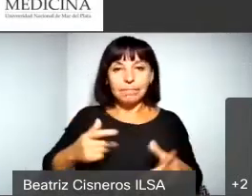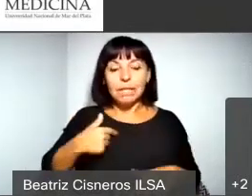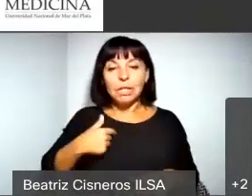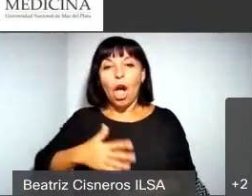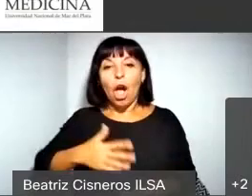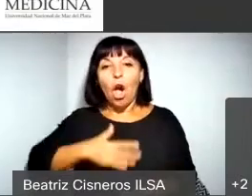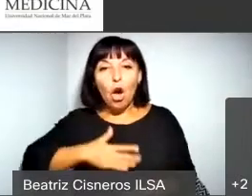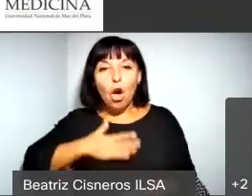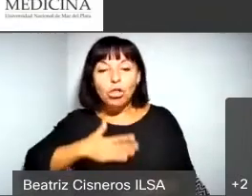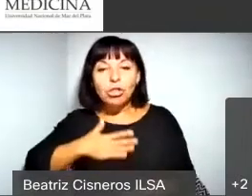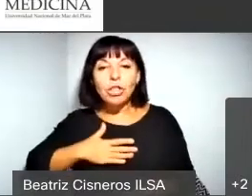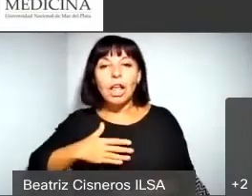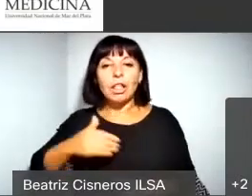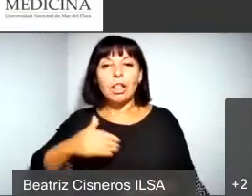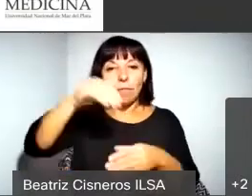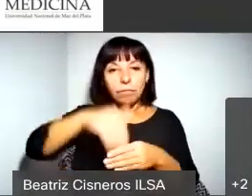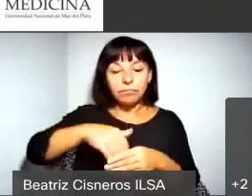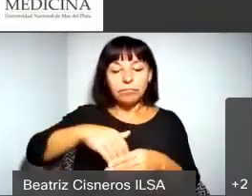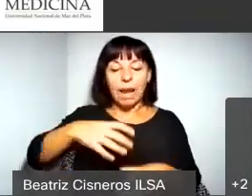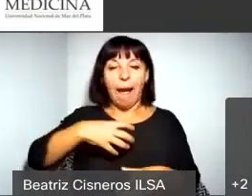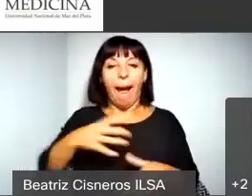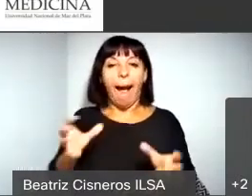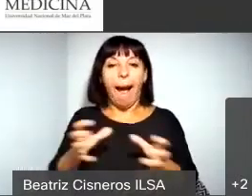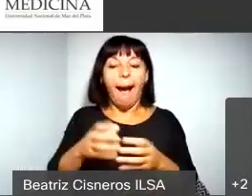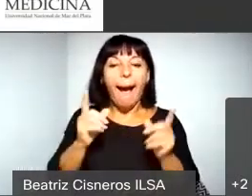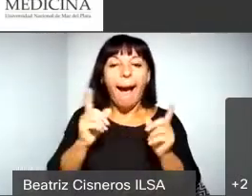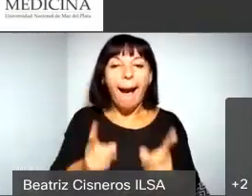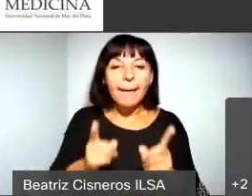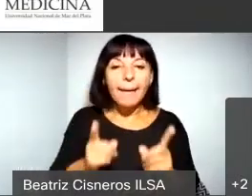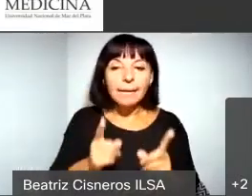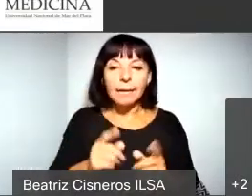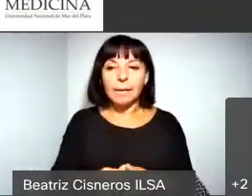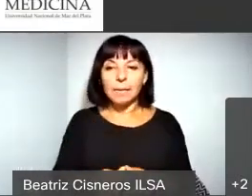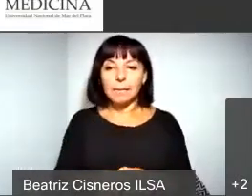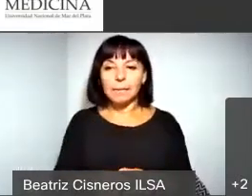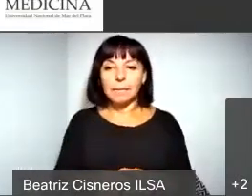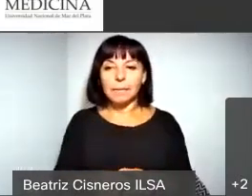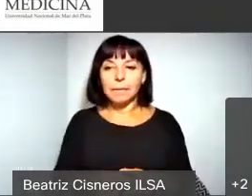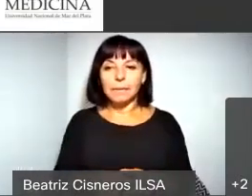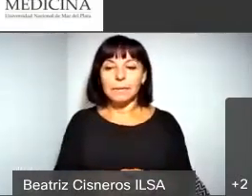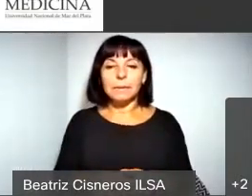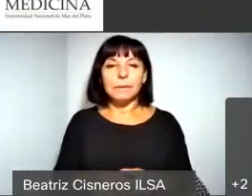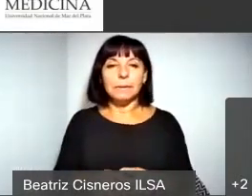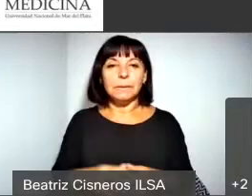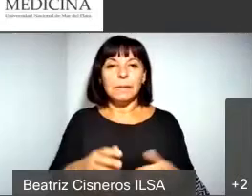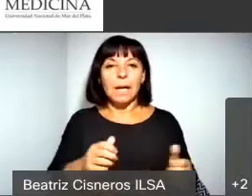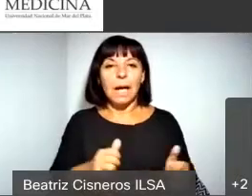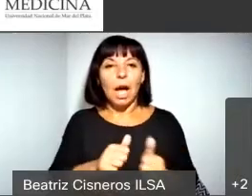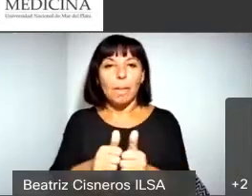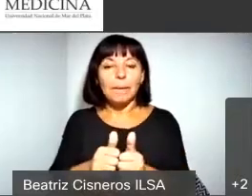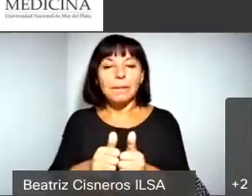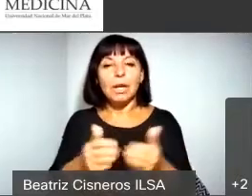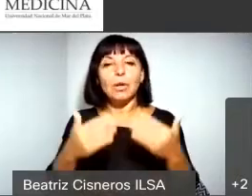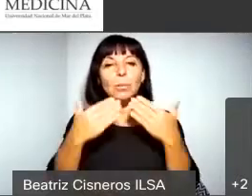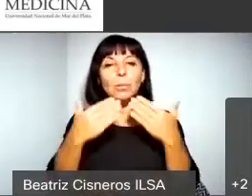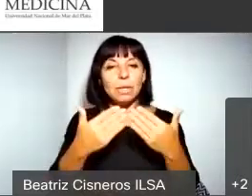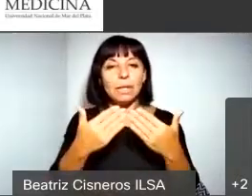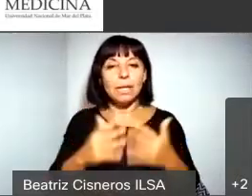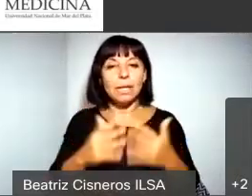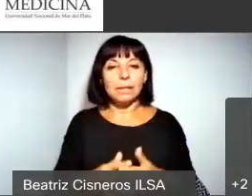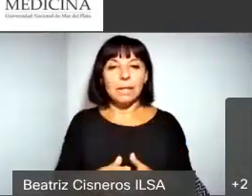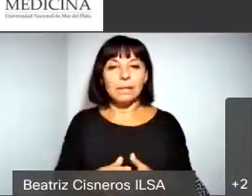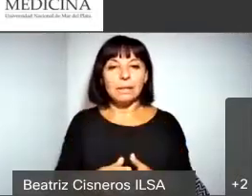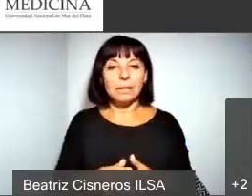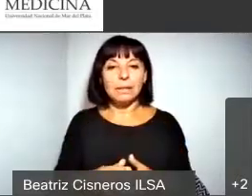parte de la cátedra y acompañarlo también en el aprendizaje de estos contenidos. Muchas gracias, porque estoy viendo ahí palabras muy lindas.